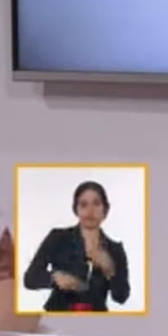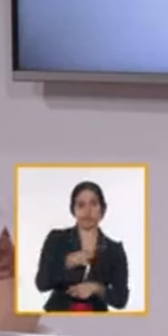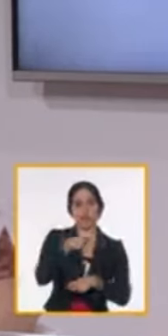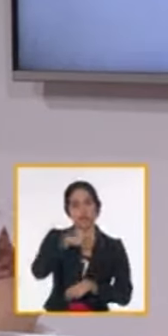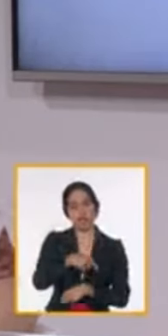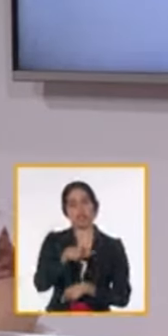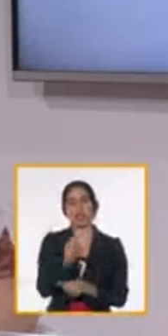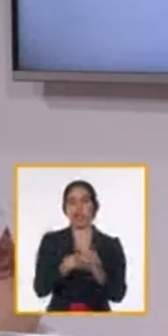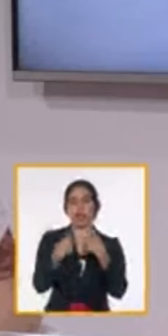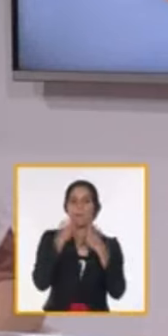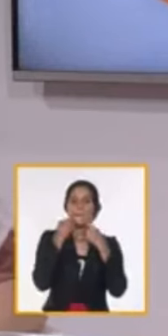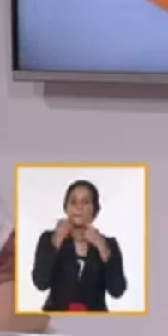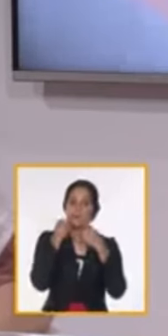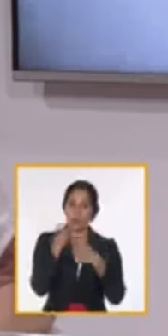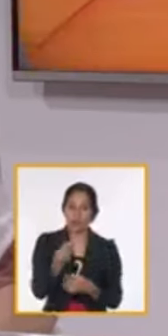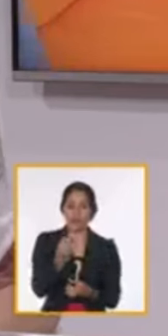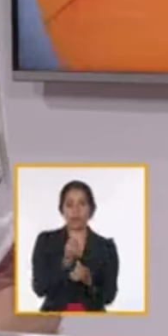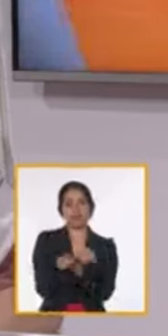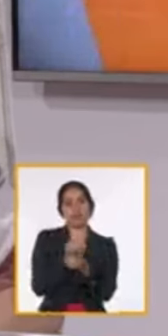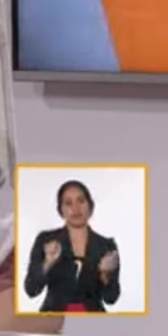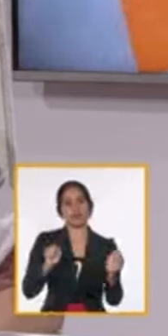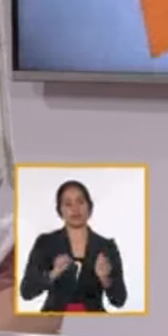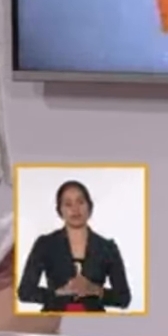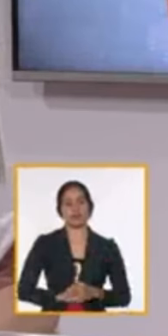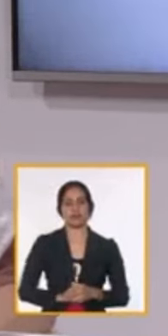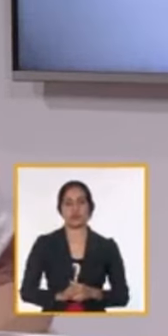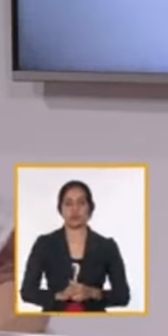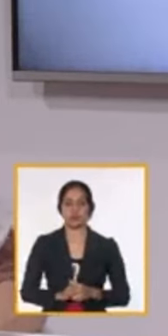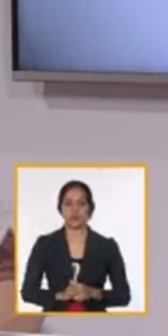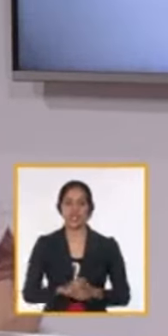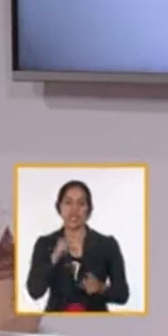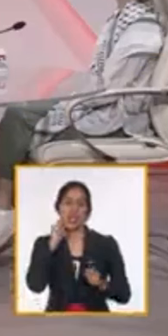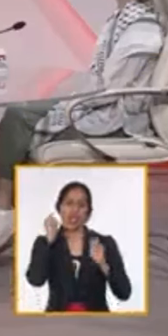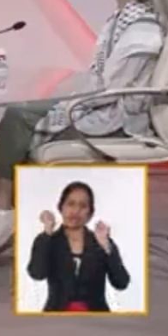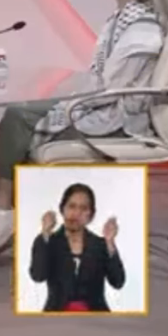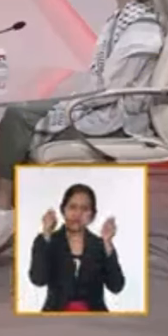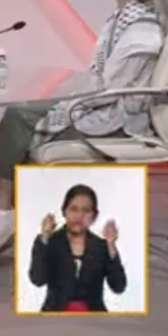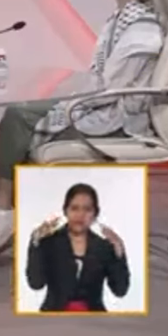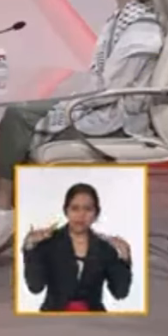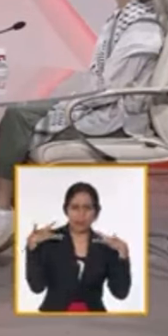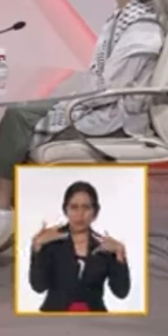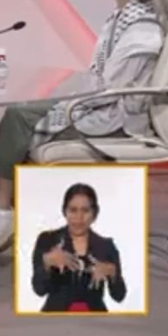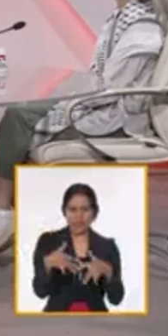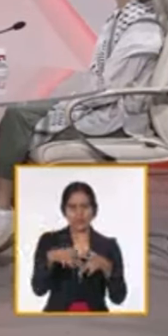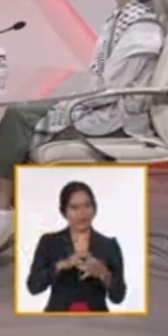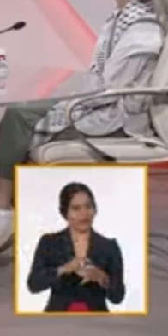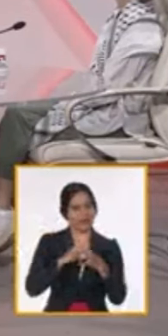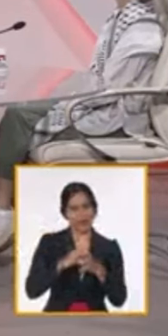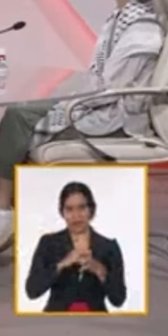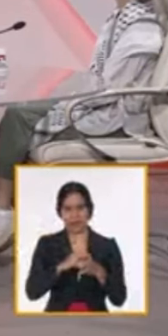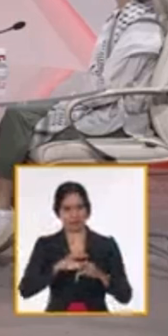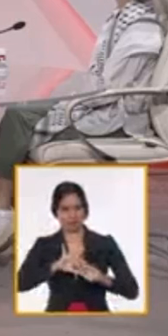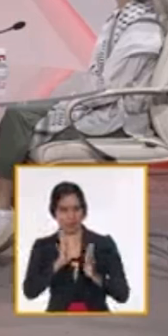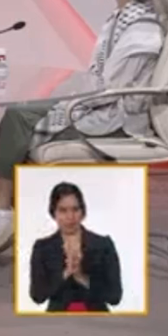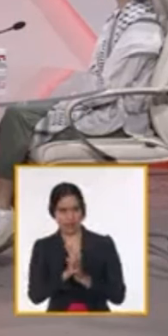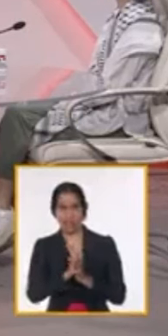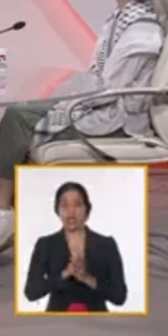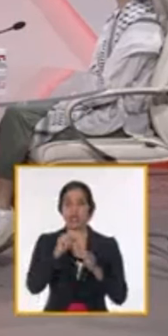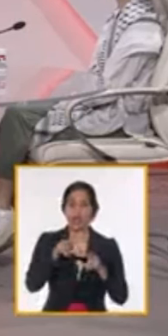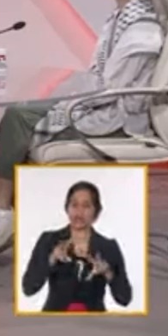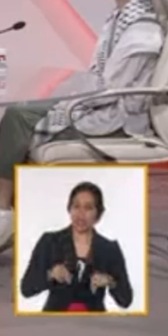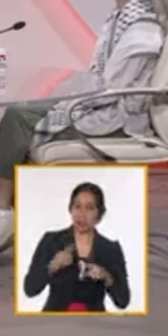para poder perseverar. Bueno, por supuesto, las protestas fueron criminalizadas, pero de eso vamos a hablar, porque antes me gustaría,